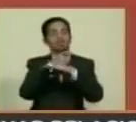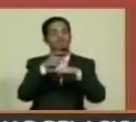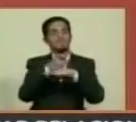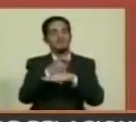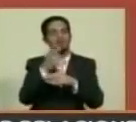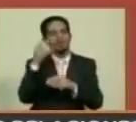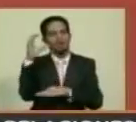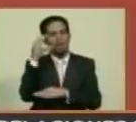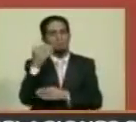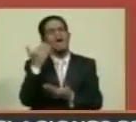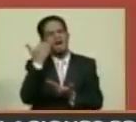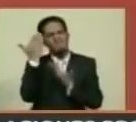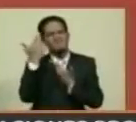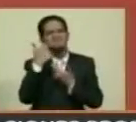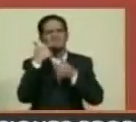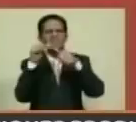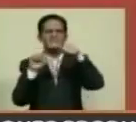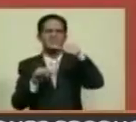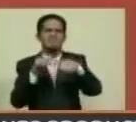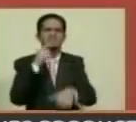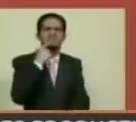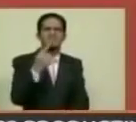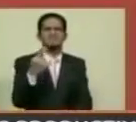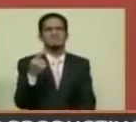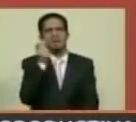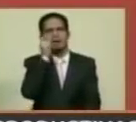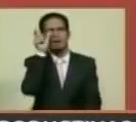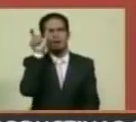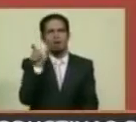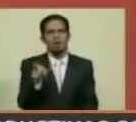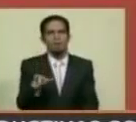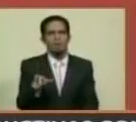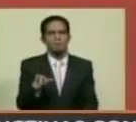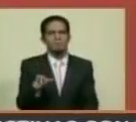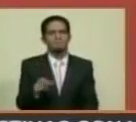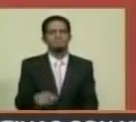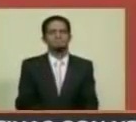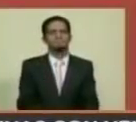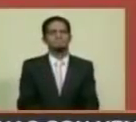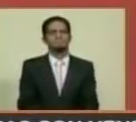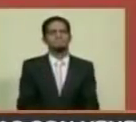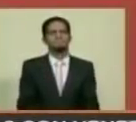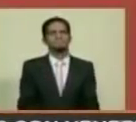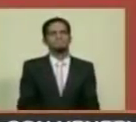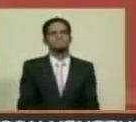Vamos a ver lo que este traidor le dijo al funcionario de inteligencia de Colombia.